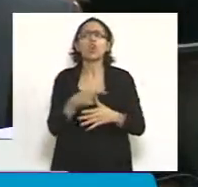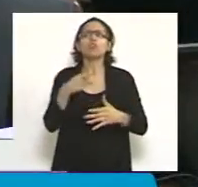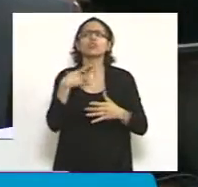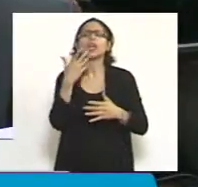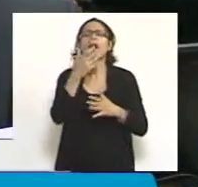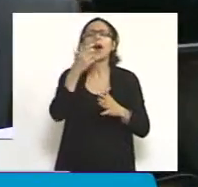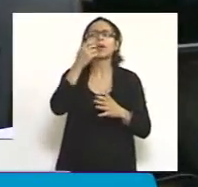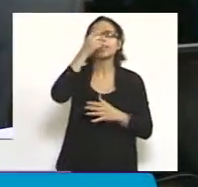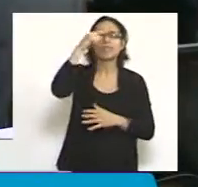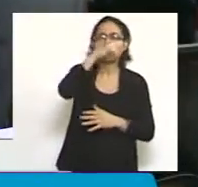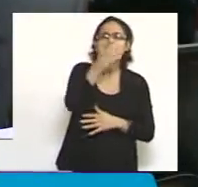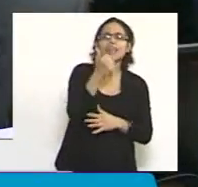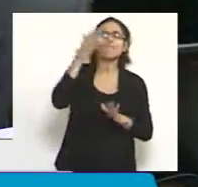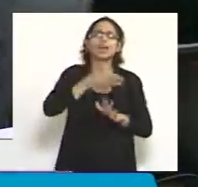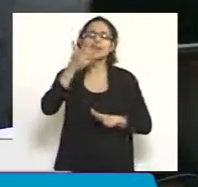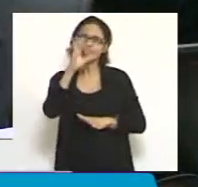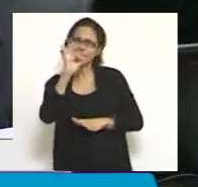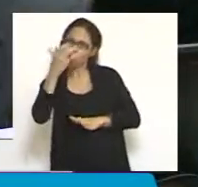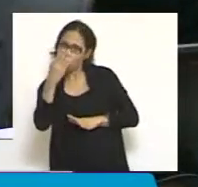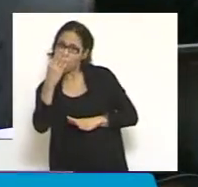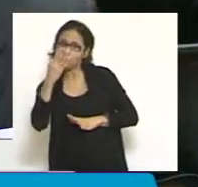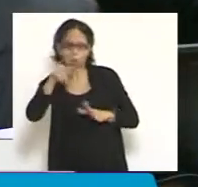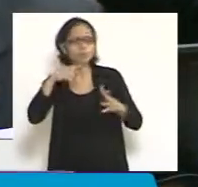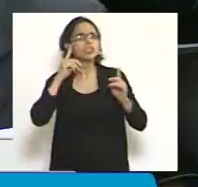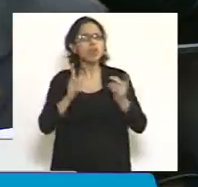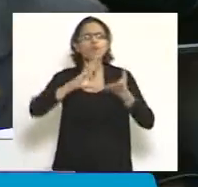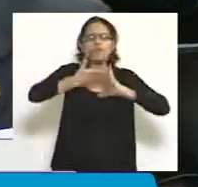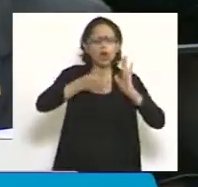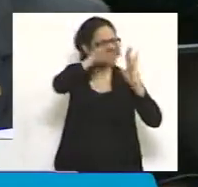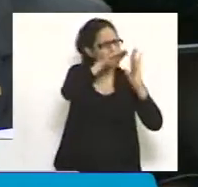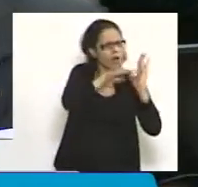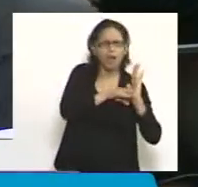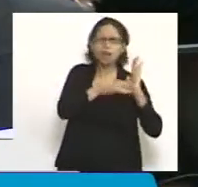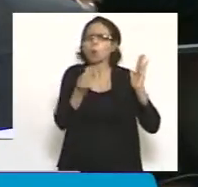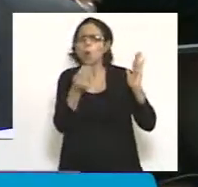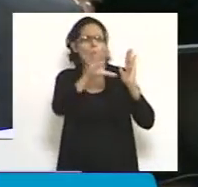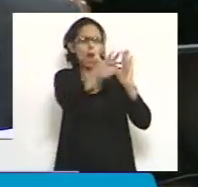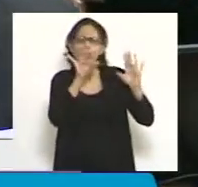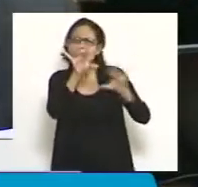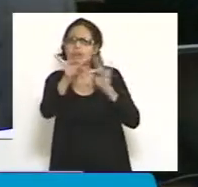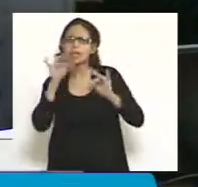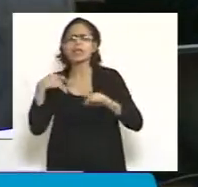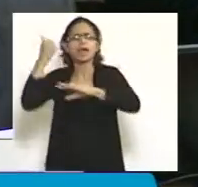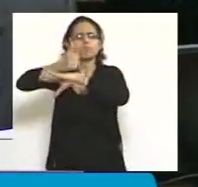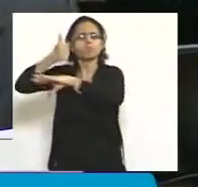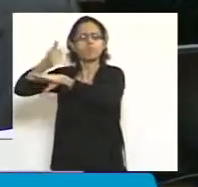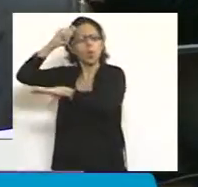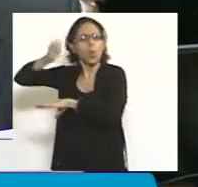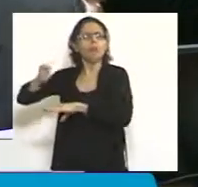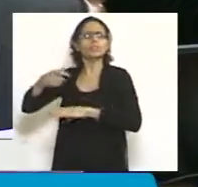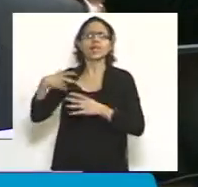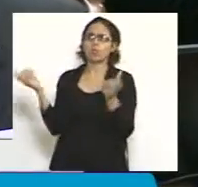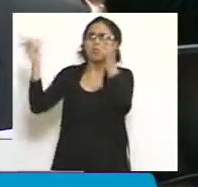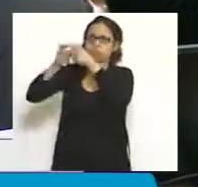76/04 del Consejo de la Magistratura, sino el procedimiento para designar a los conjueces de la Corte Suprema.